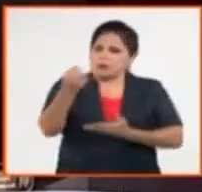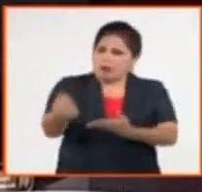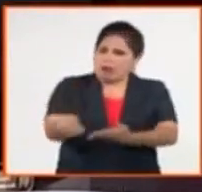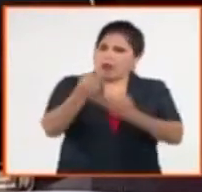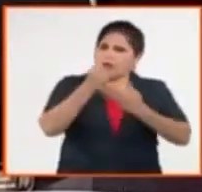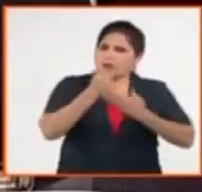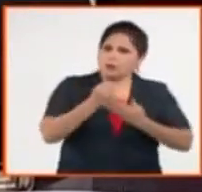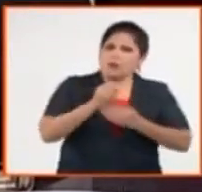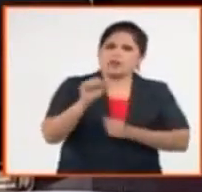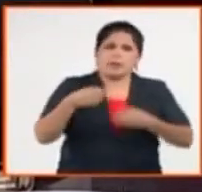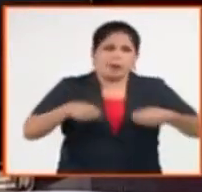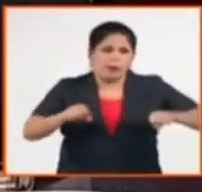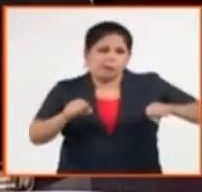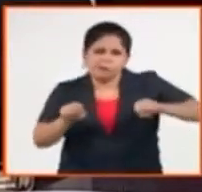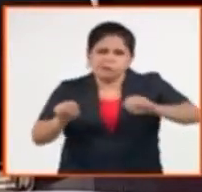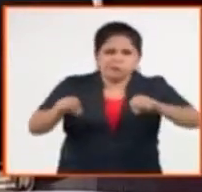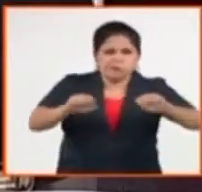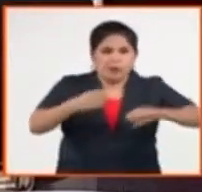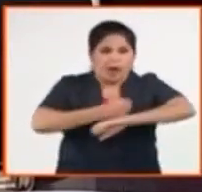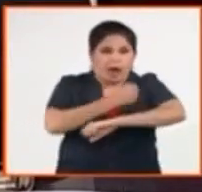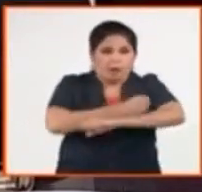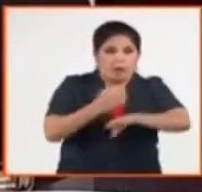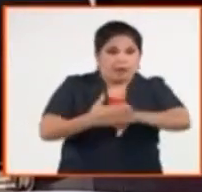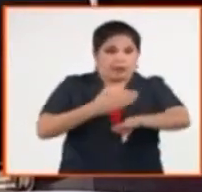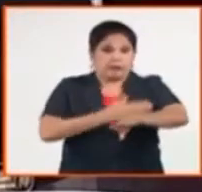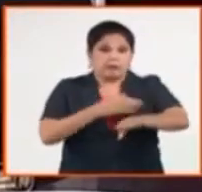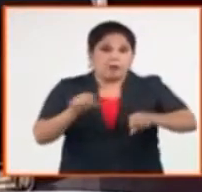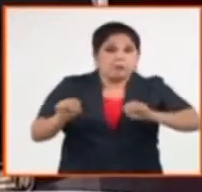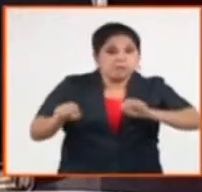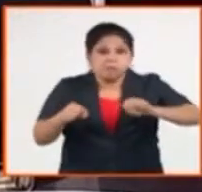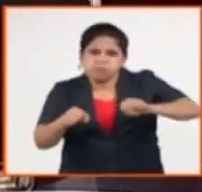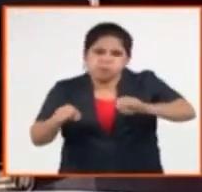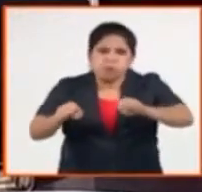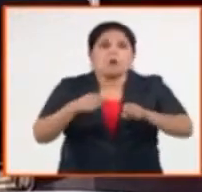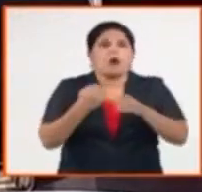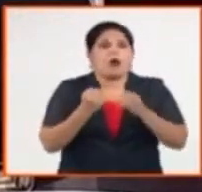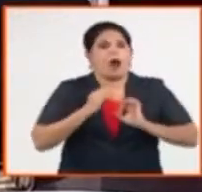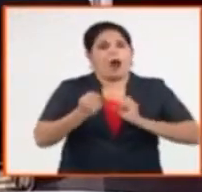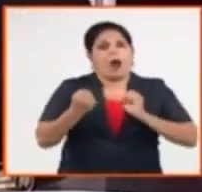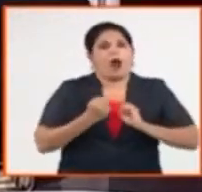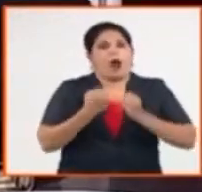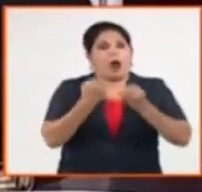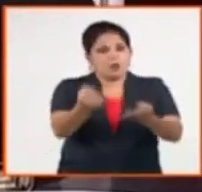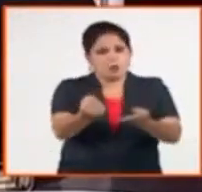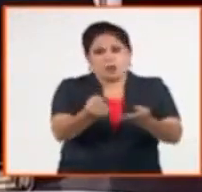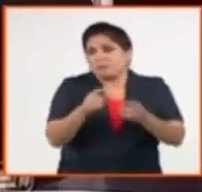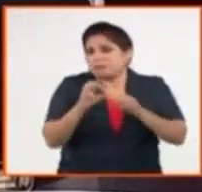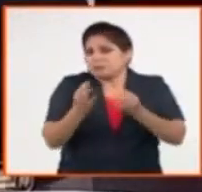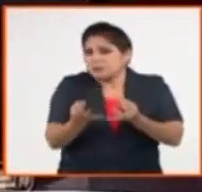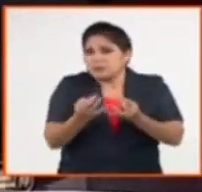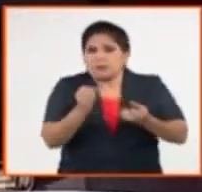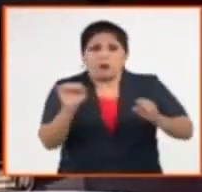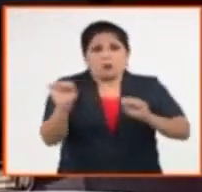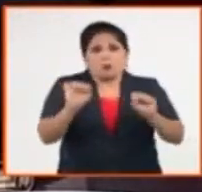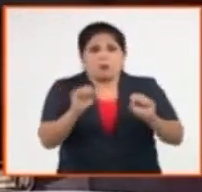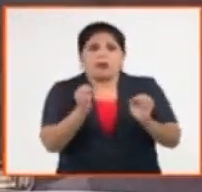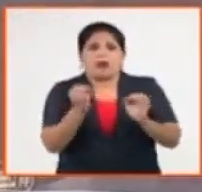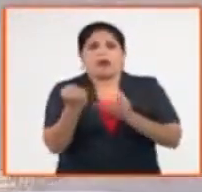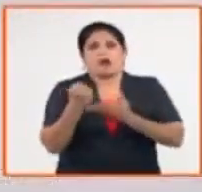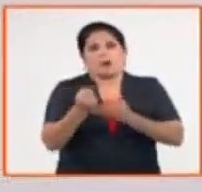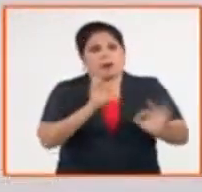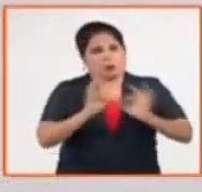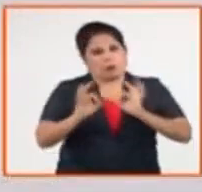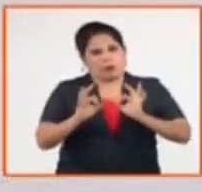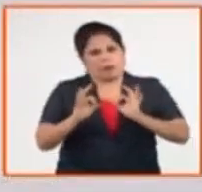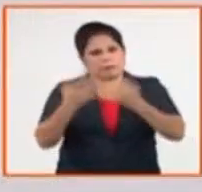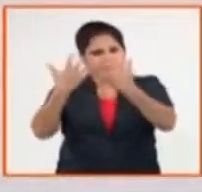estado acompañando en cada uno de los procesos que hemos estado desarrollando en estos últimos tiempos. Y además hay que decir que ENCOMED gestiona también